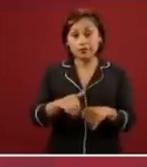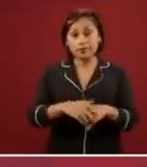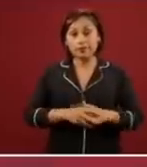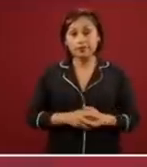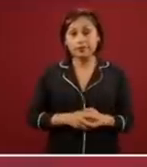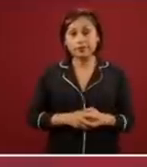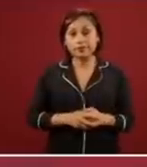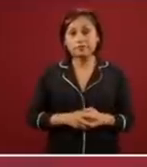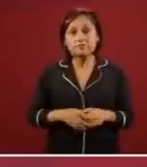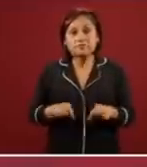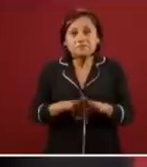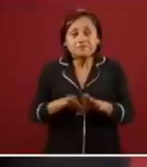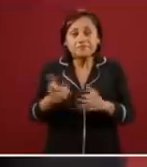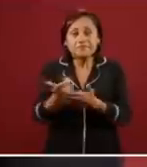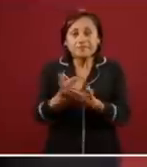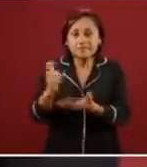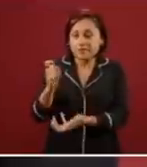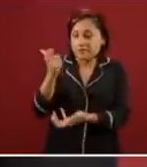el presupuesto,